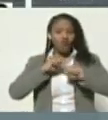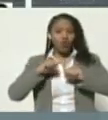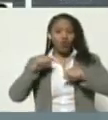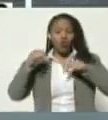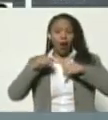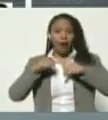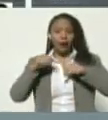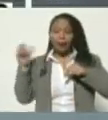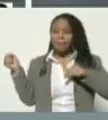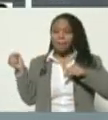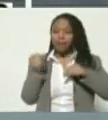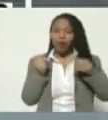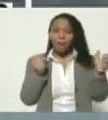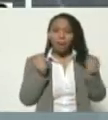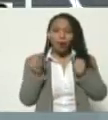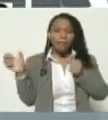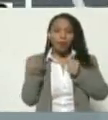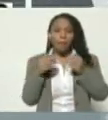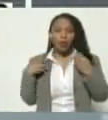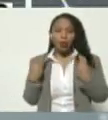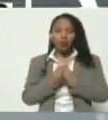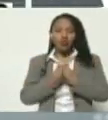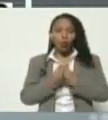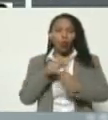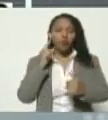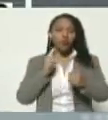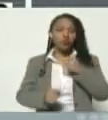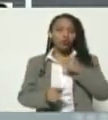acá el último